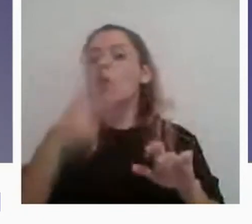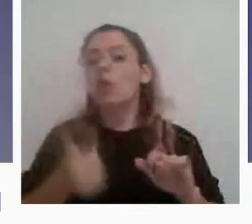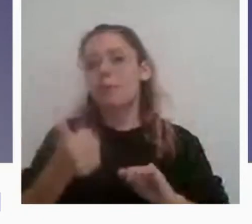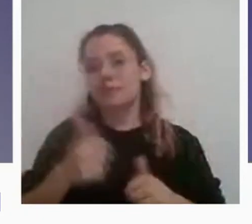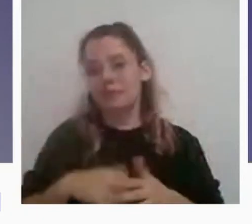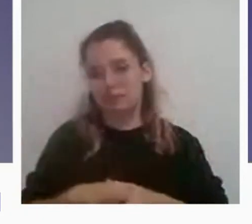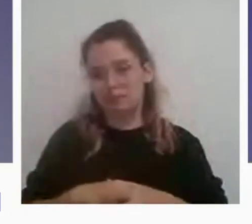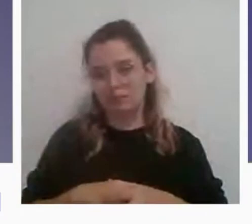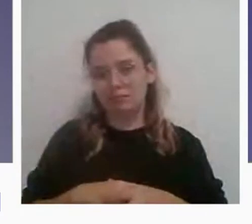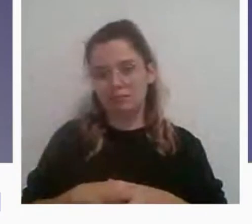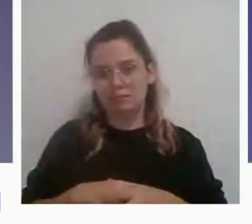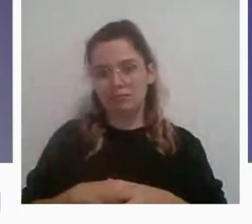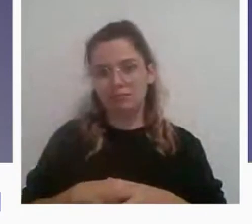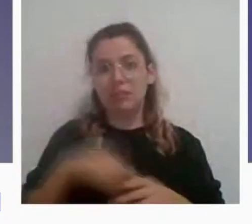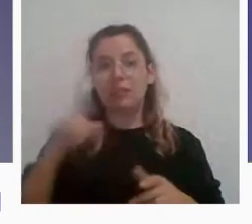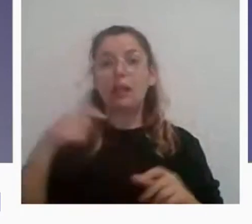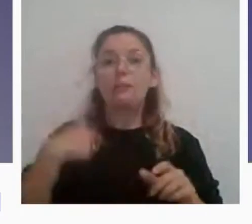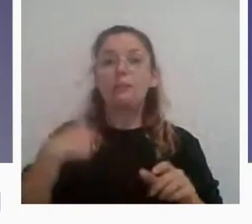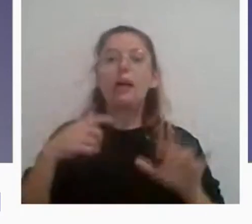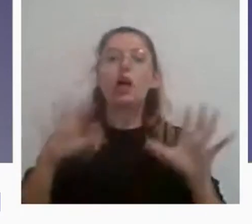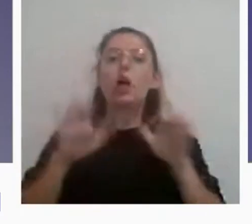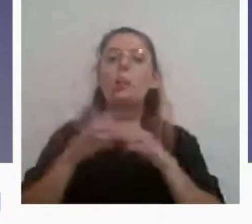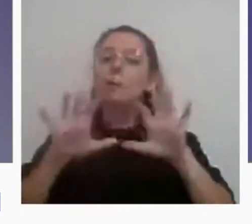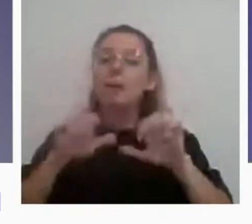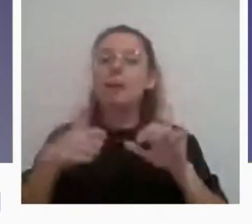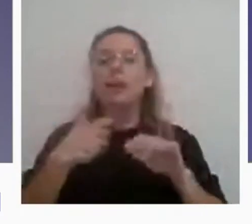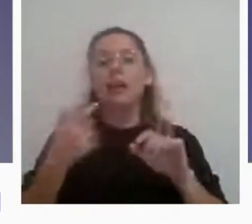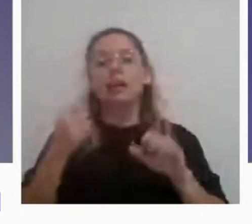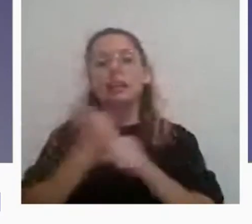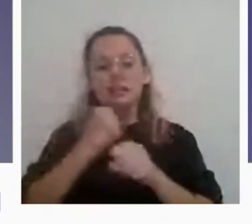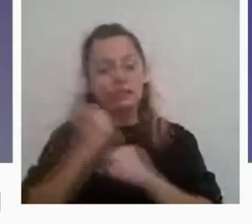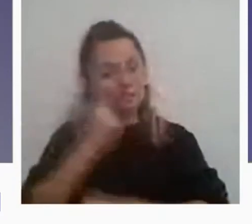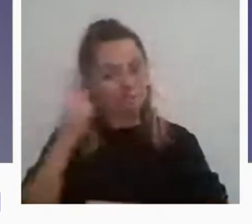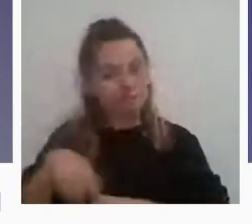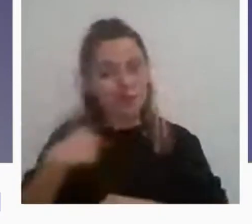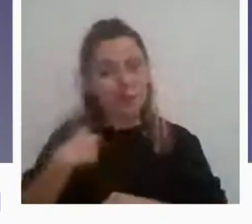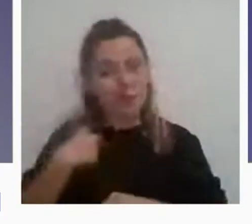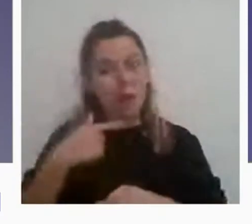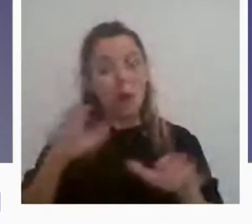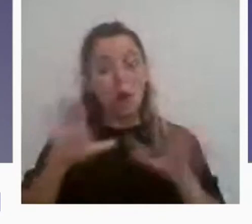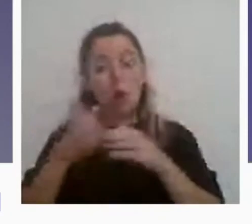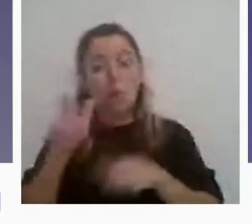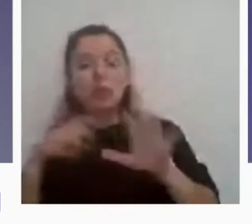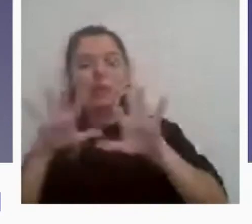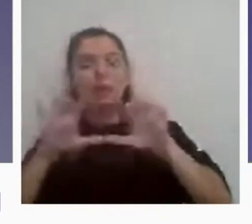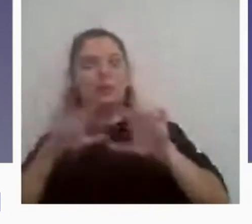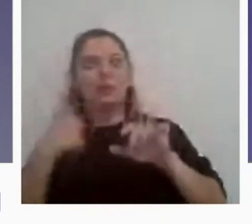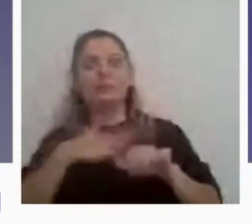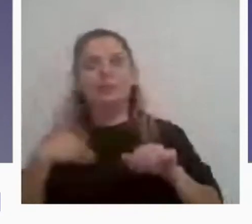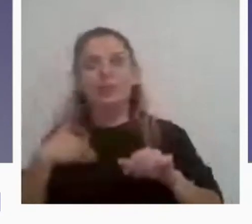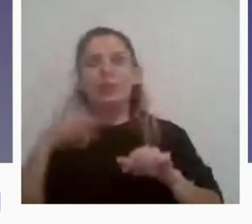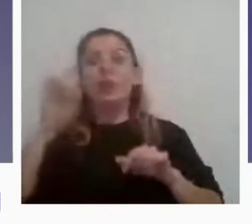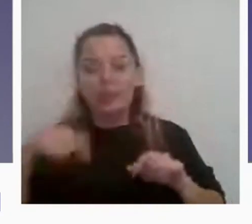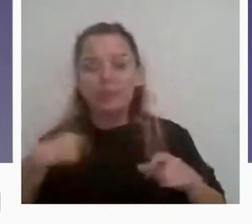trabajamos las comunidades de aprendizaje, son grupos de personas que vienen a aprender pero enseñan, no vienen a que les enseñen solamente de una